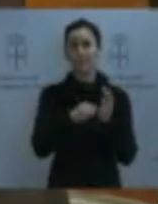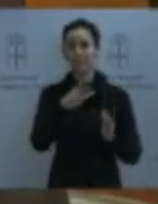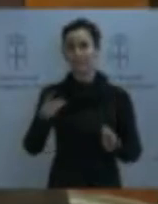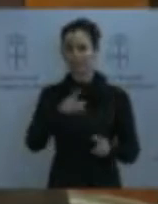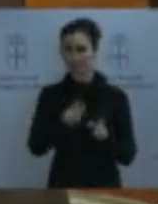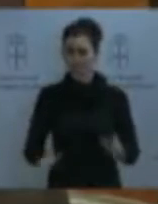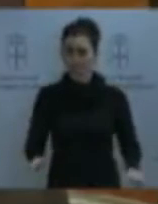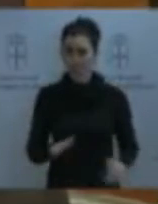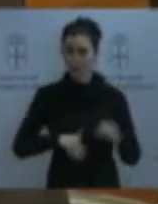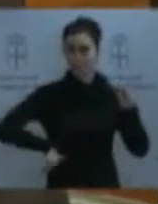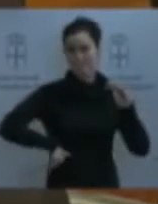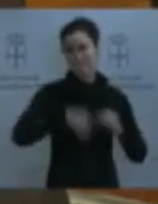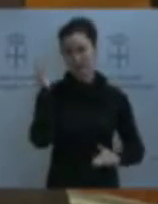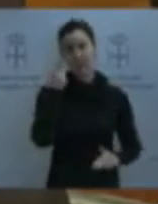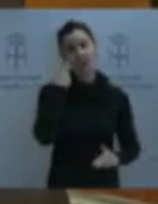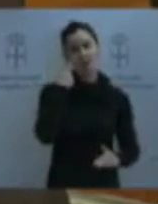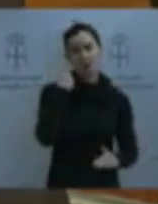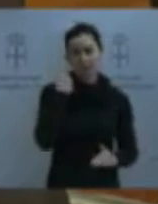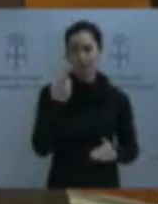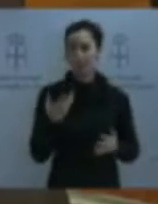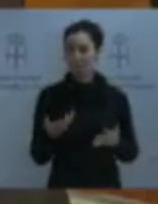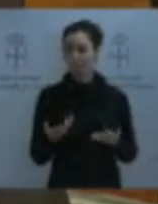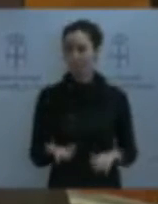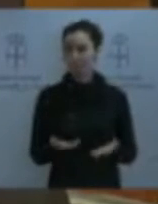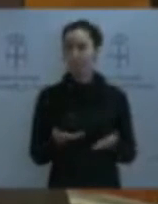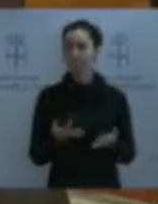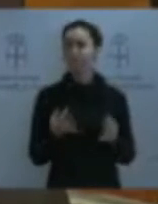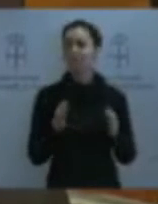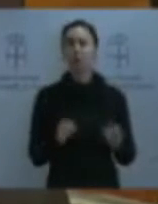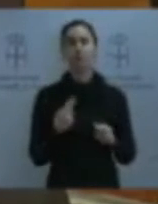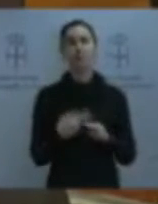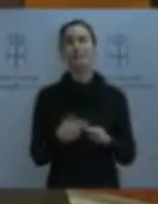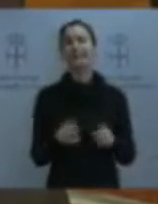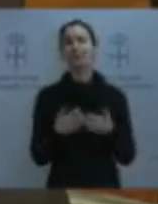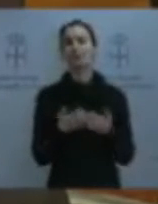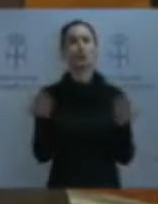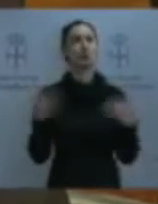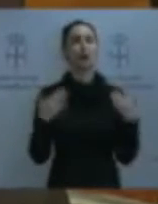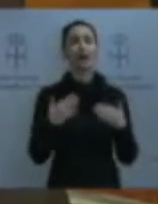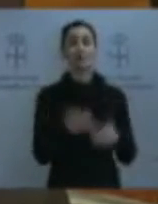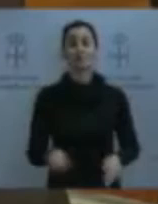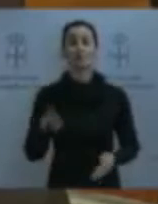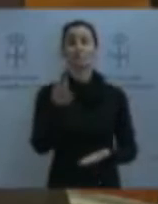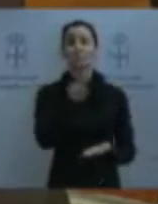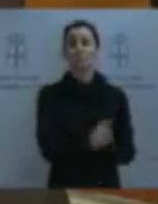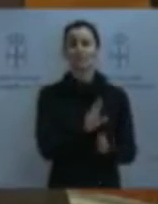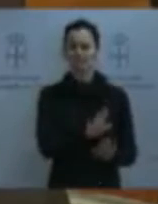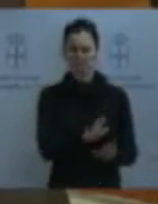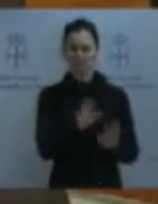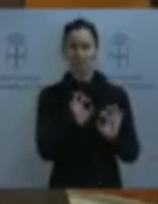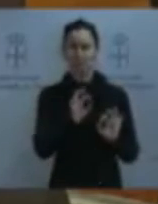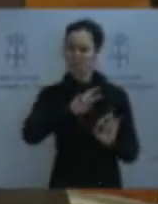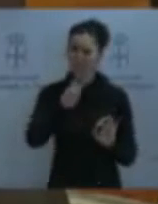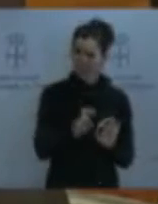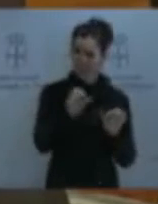y la ausencia de un modelo de política industrial, les insistimos, pero también la validez de un modelo en el que políticos con responsabilidades